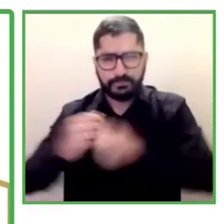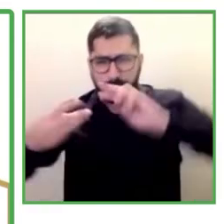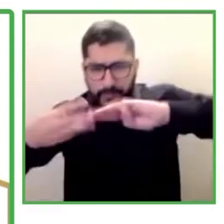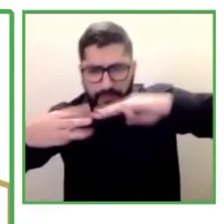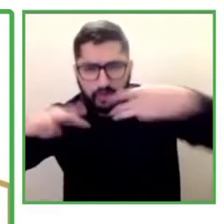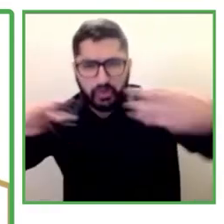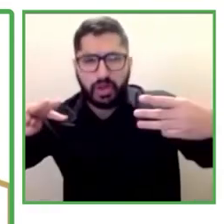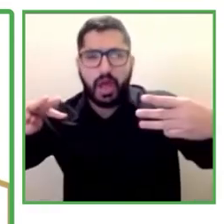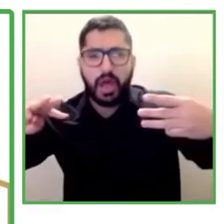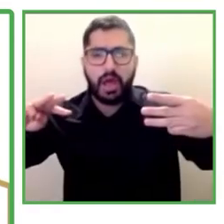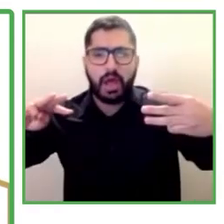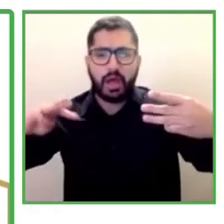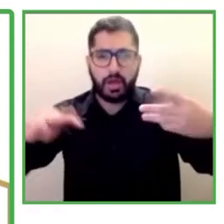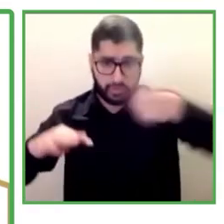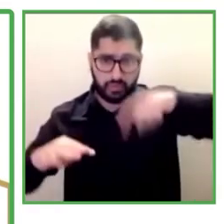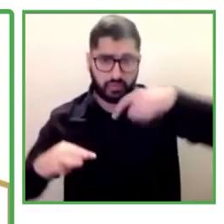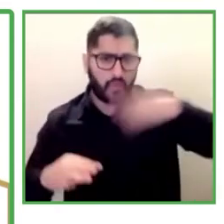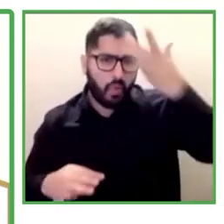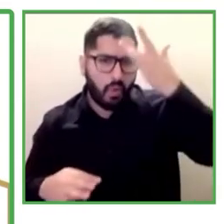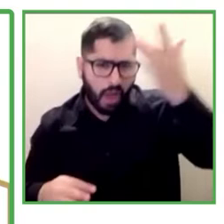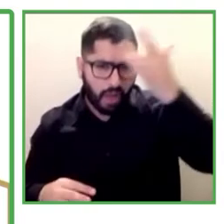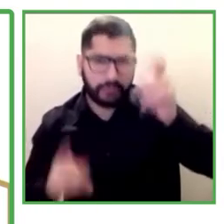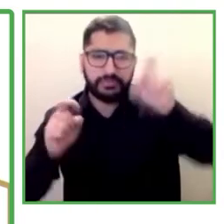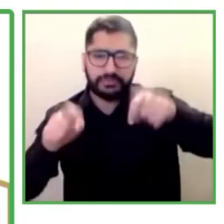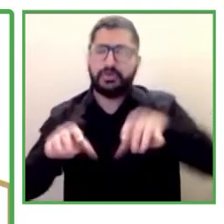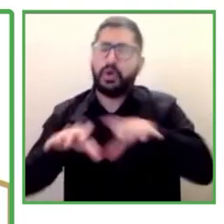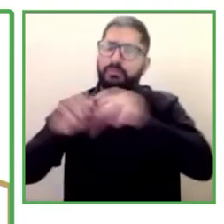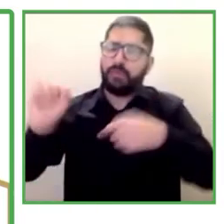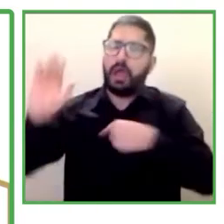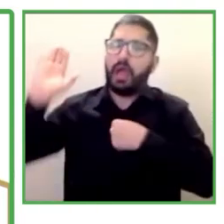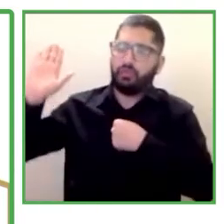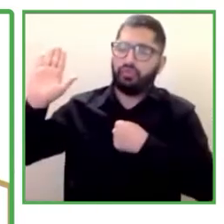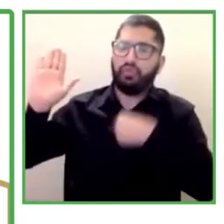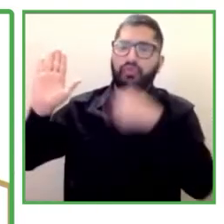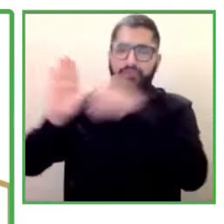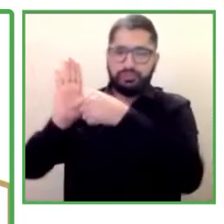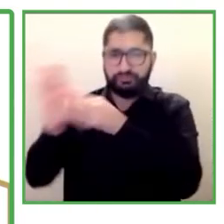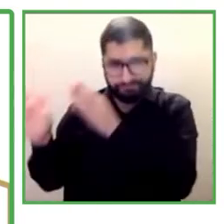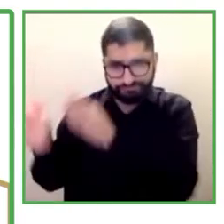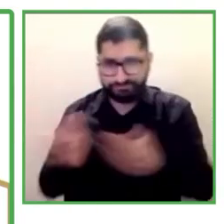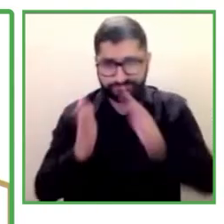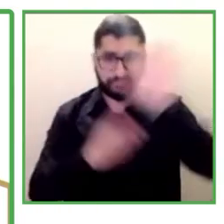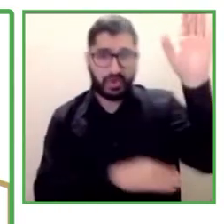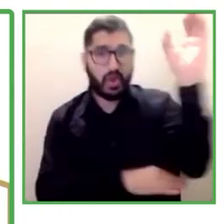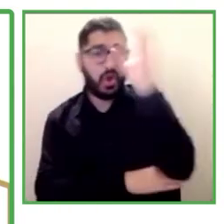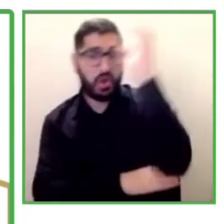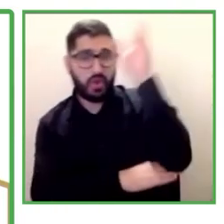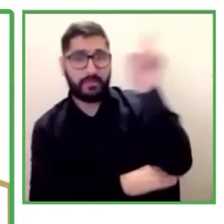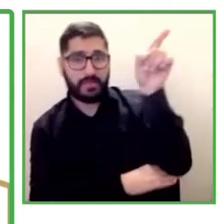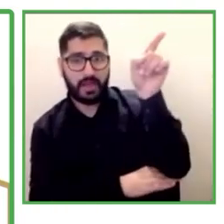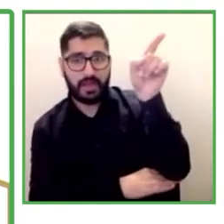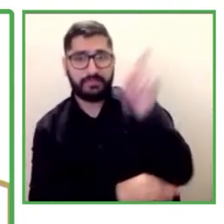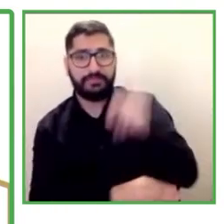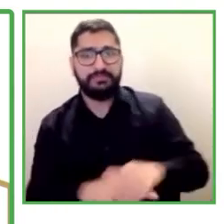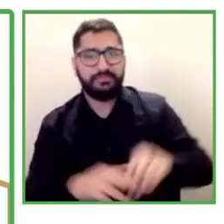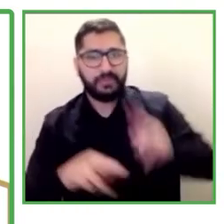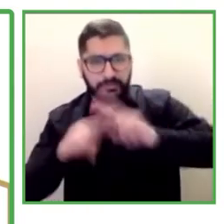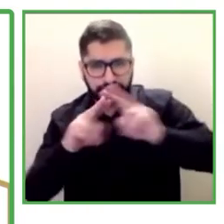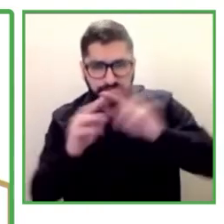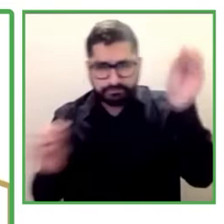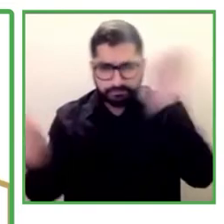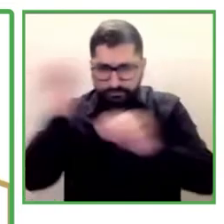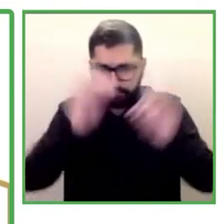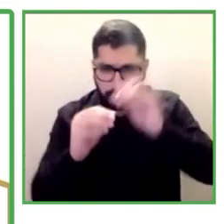Pacto Colombia nos estaba proponiendo realizar gran parte de esta metodología de manera presencial, y con el tema de